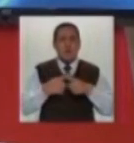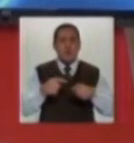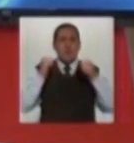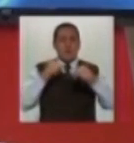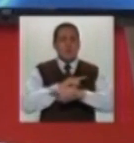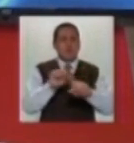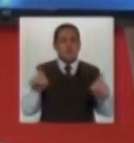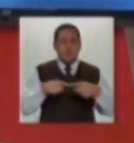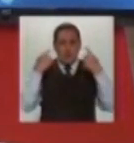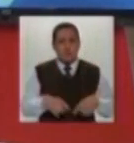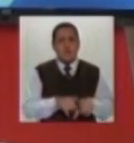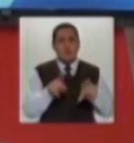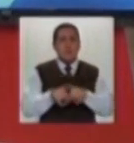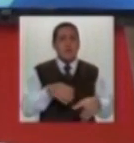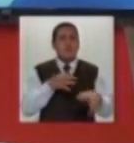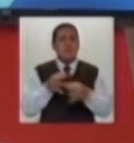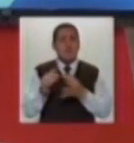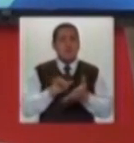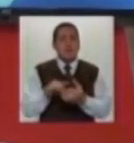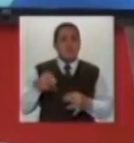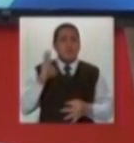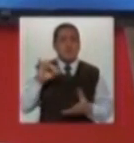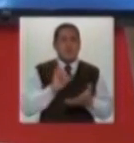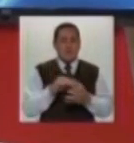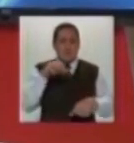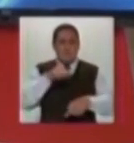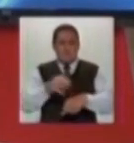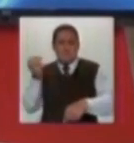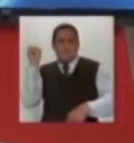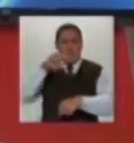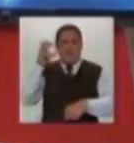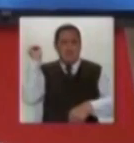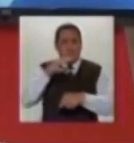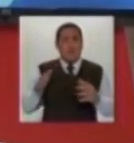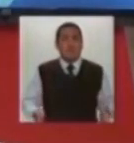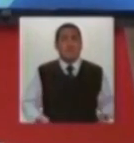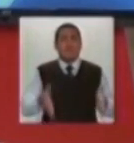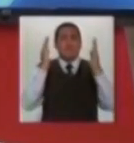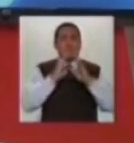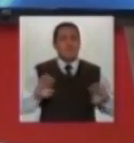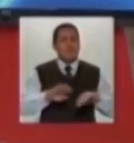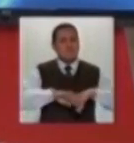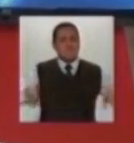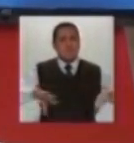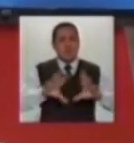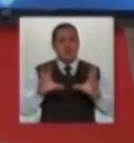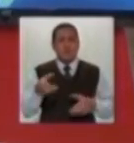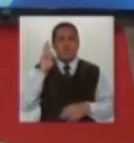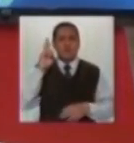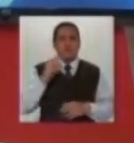tienen fundamento. El premier informó que los maestros que lanzaron piedras a la sede del Ministerio de Educación serán separados del